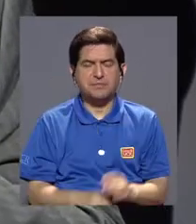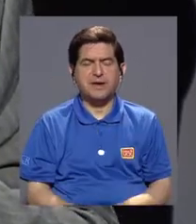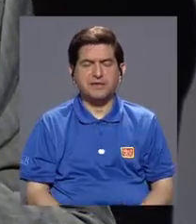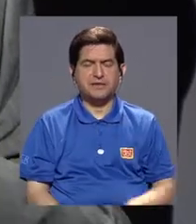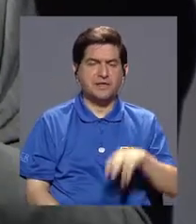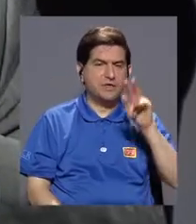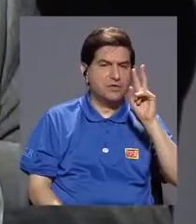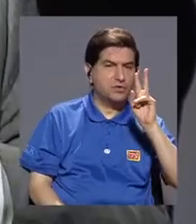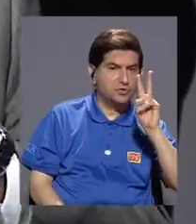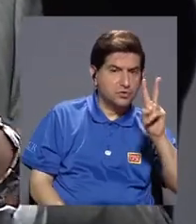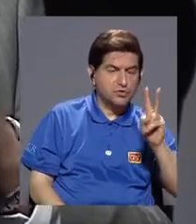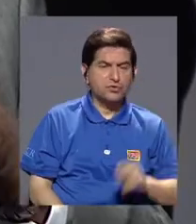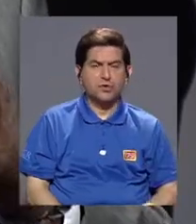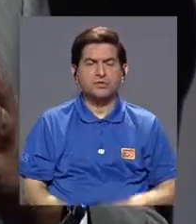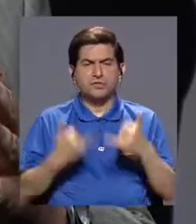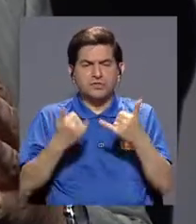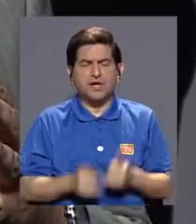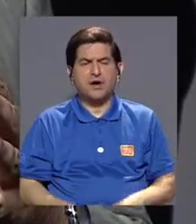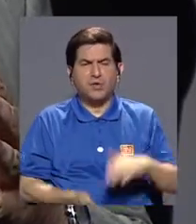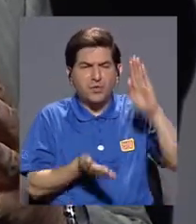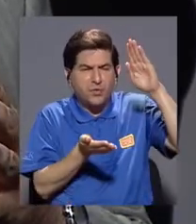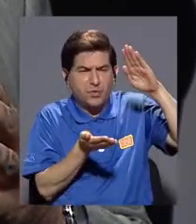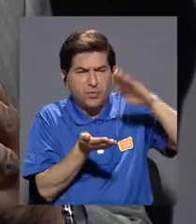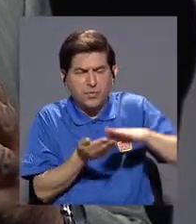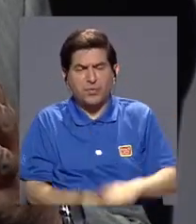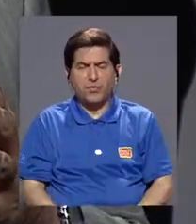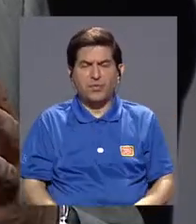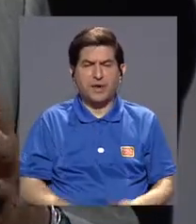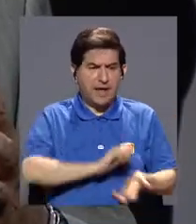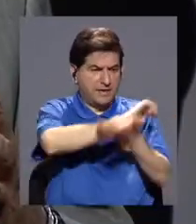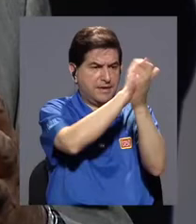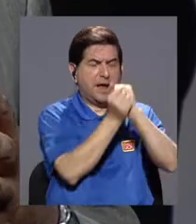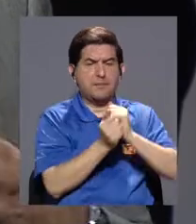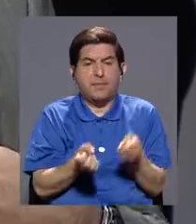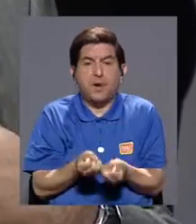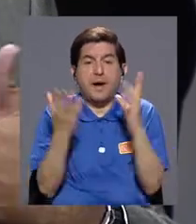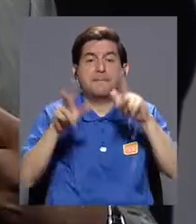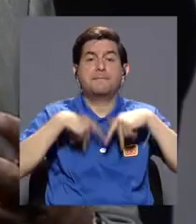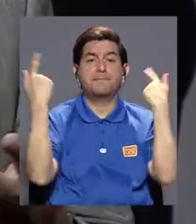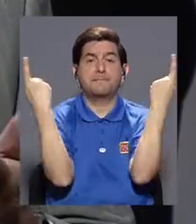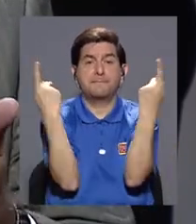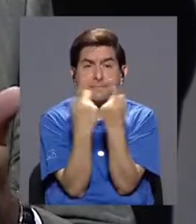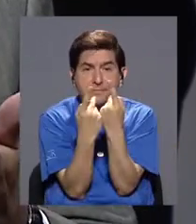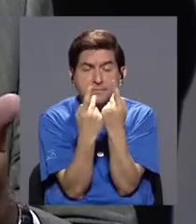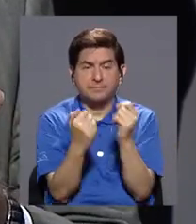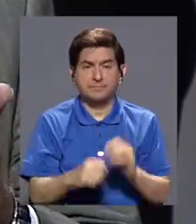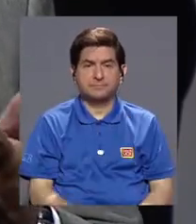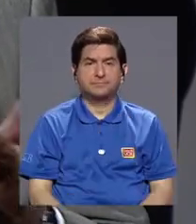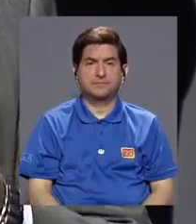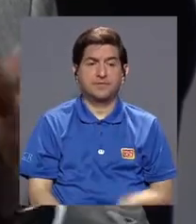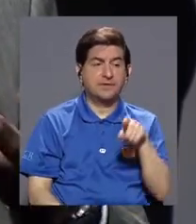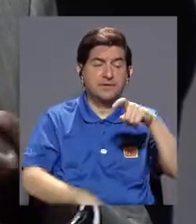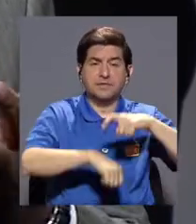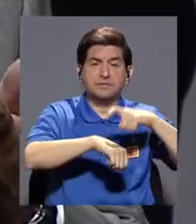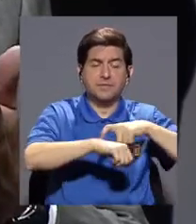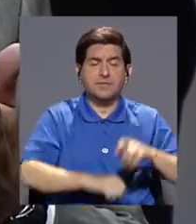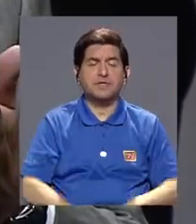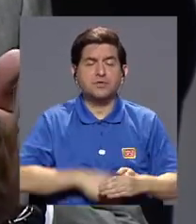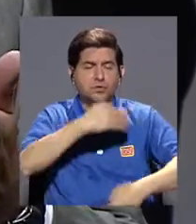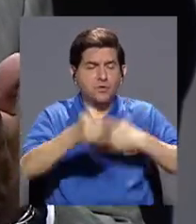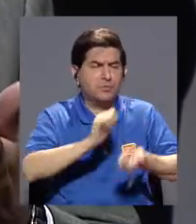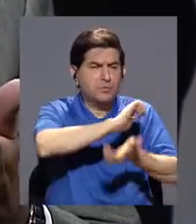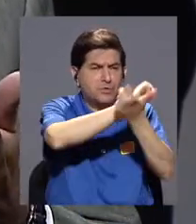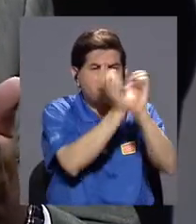de decadencia, hay una transición al multipartidismo y en ese momento esas